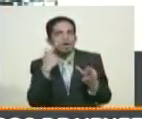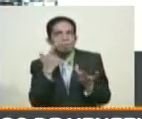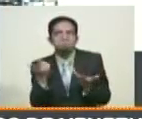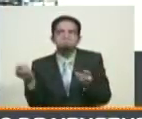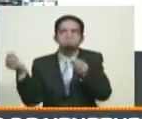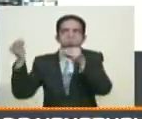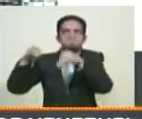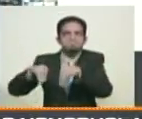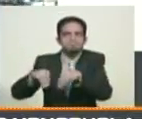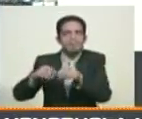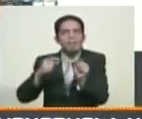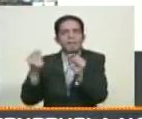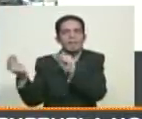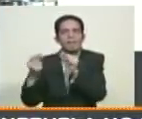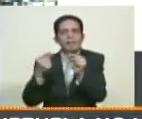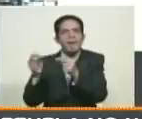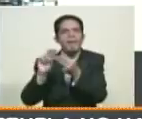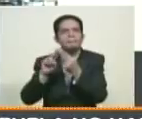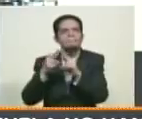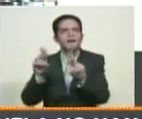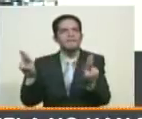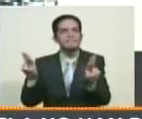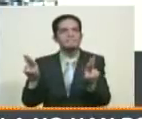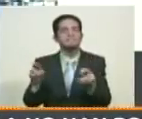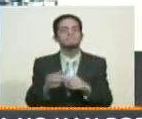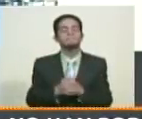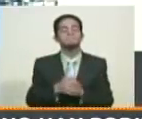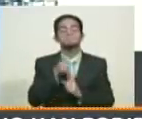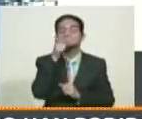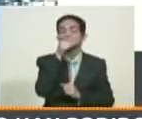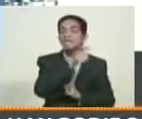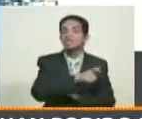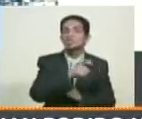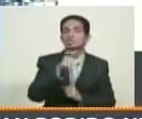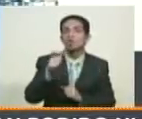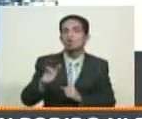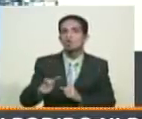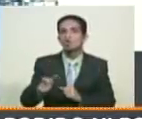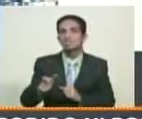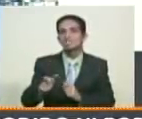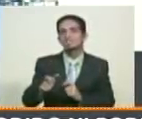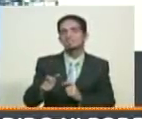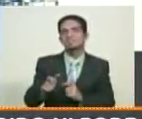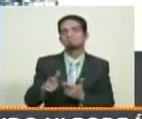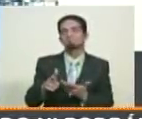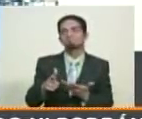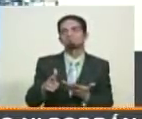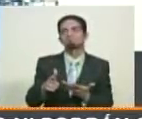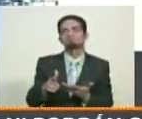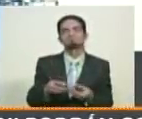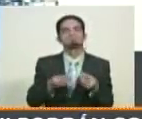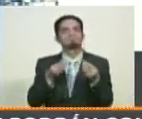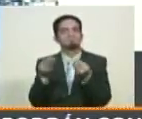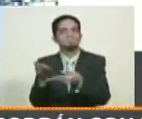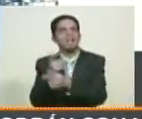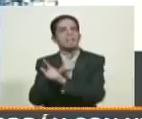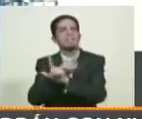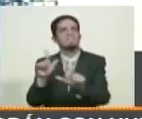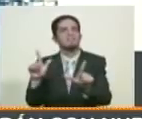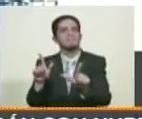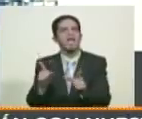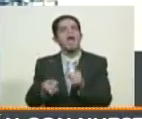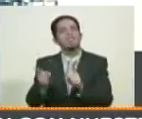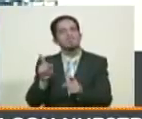paz, varios de estos ciudadanos se les otorgaron medidas de libertad, algunos